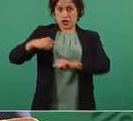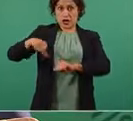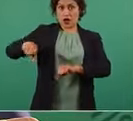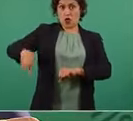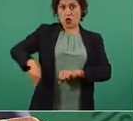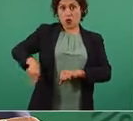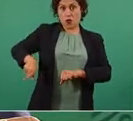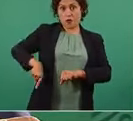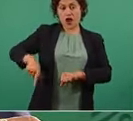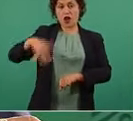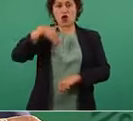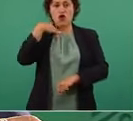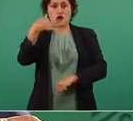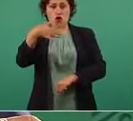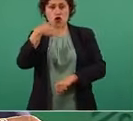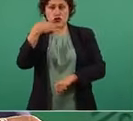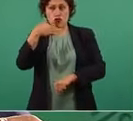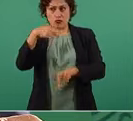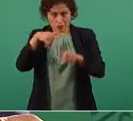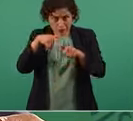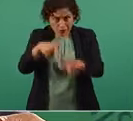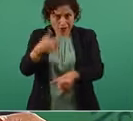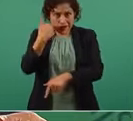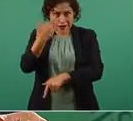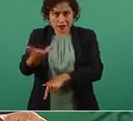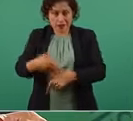gobierno? No,